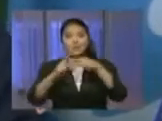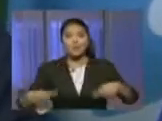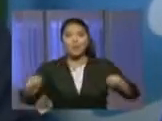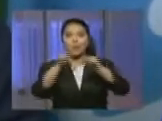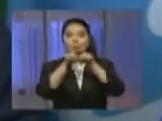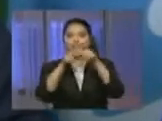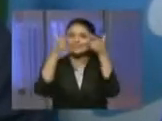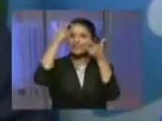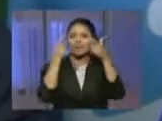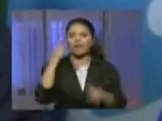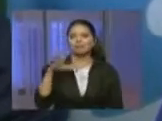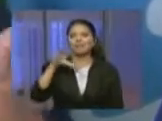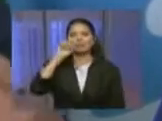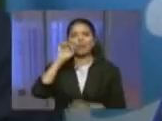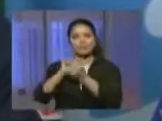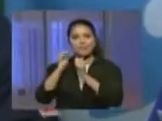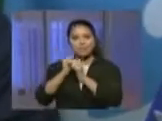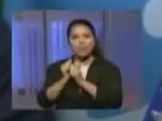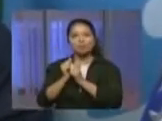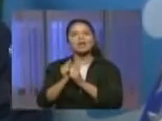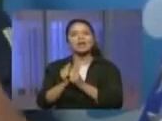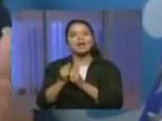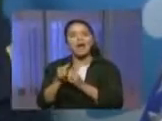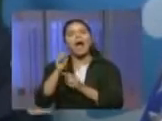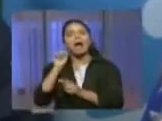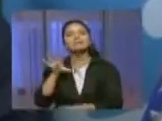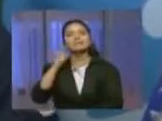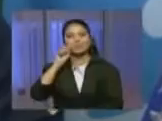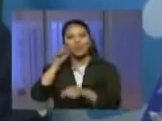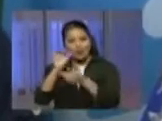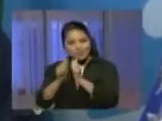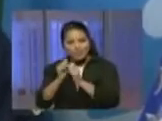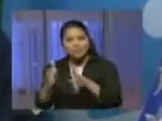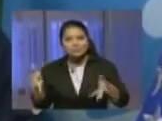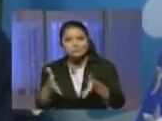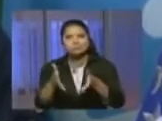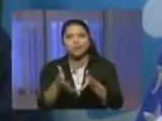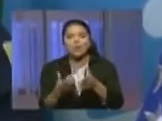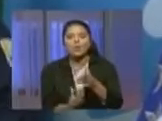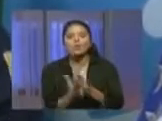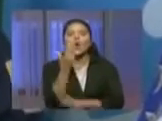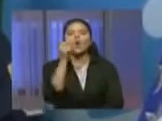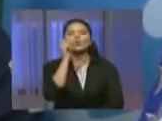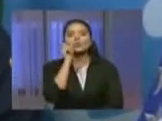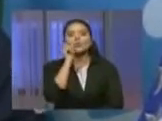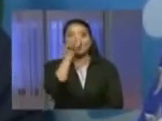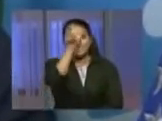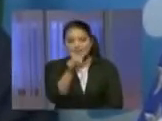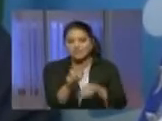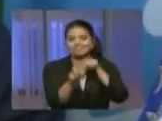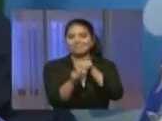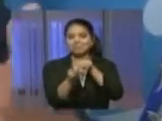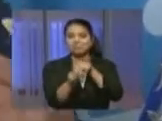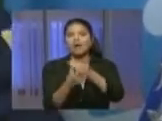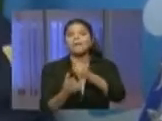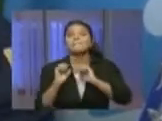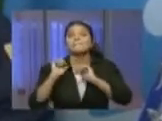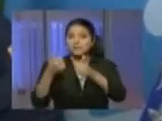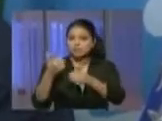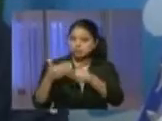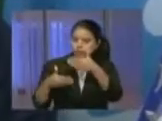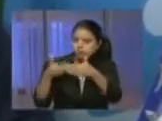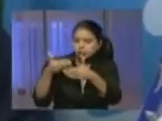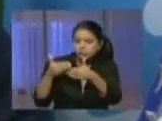nosotros alcanzar la edificación del hombre nuevo de la mujer nueva y por eso empezó a construir las bases sólidas para que en el mediano